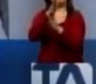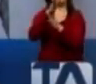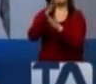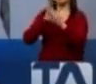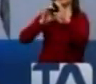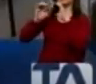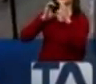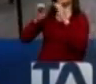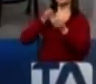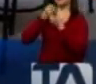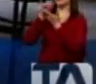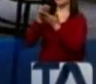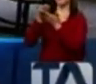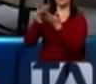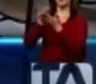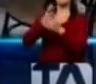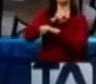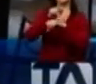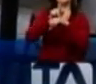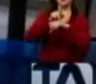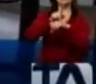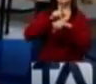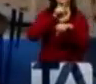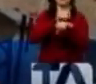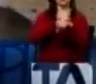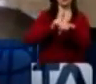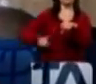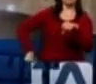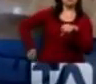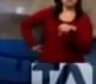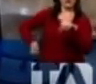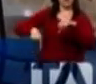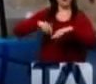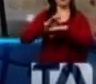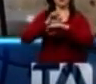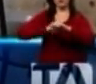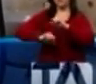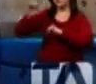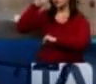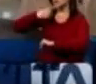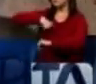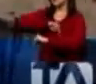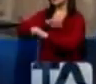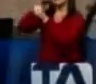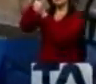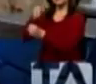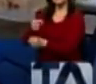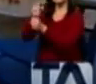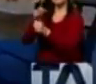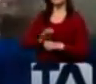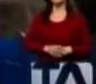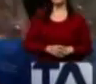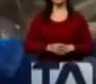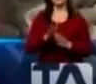de este canal y nosotros como asociación de pacientes buscamos a los pacientes porque tenemos un proyecto de investigación de 1,5 millones de